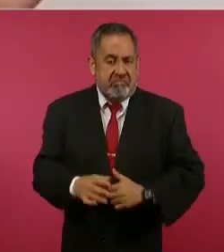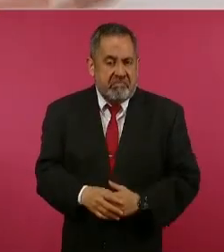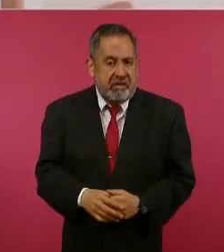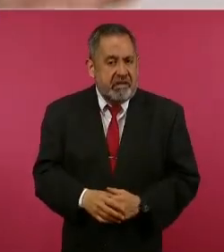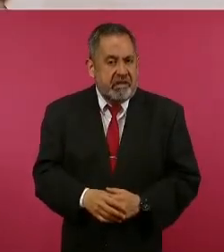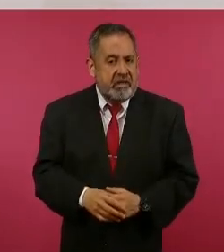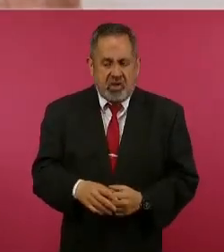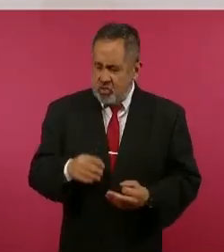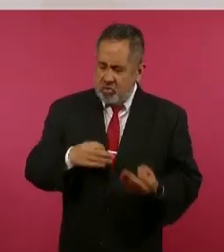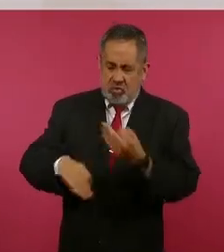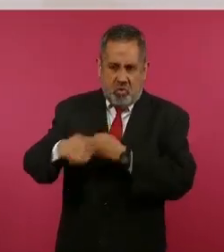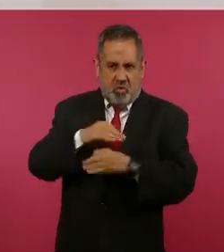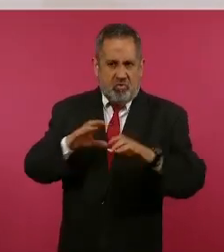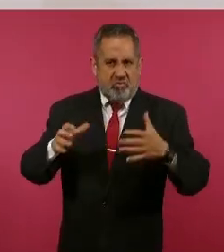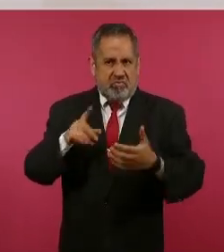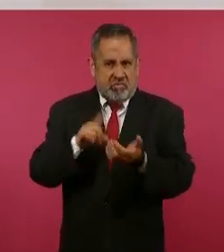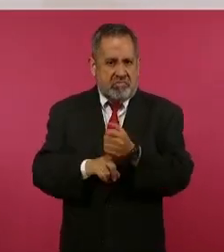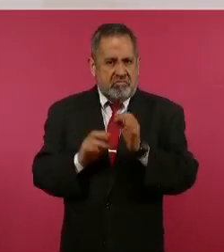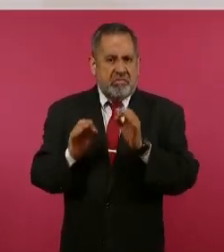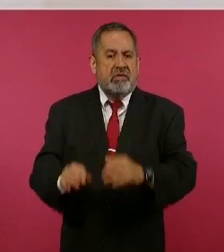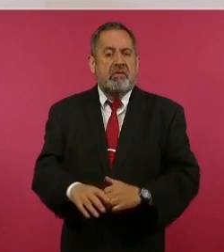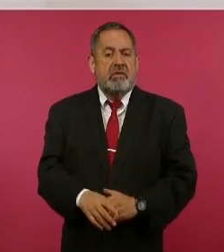todos.